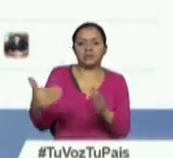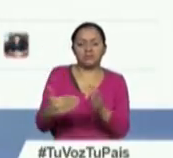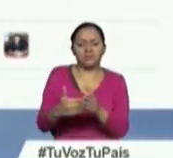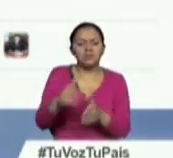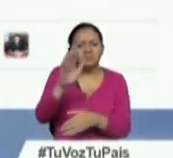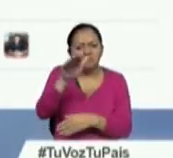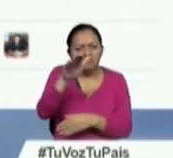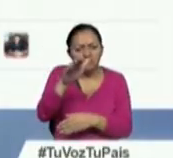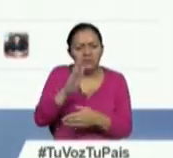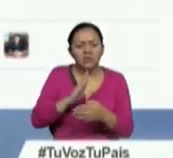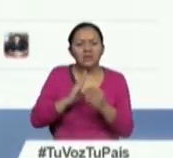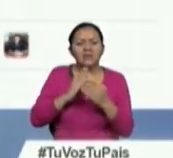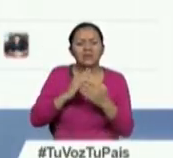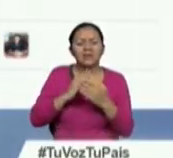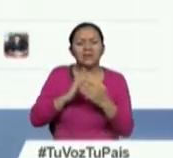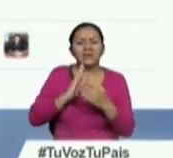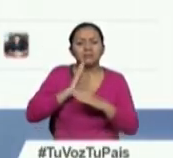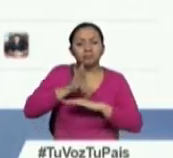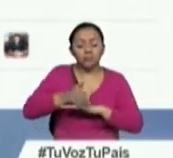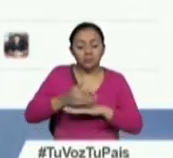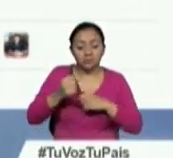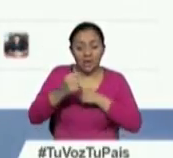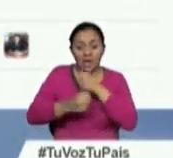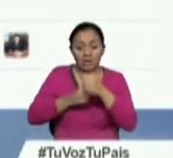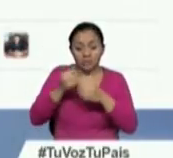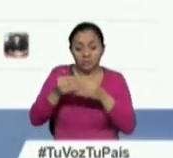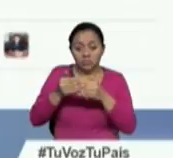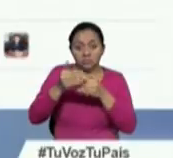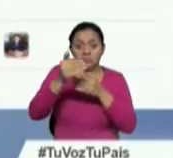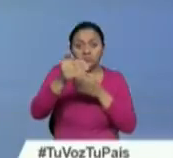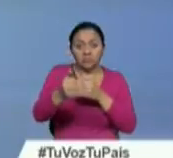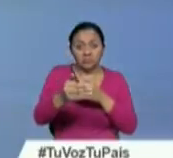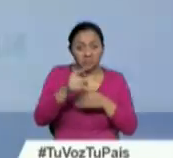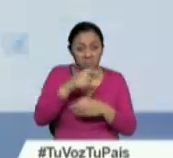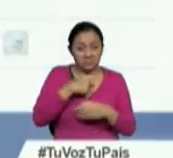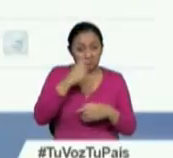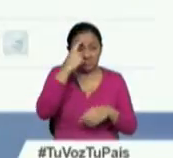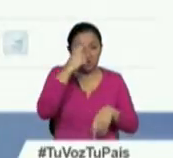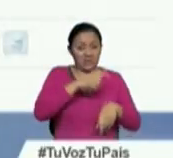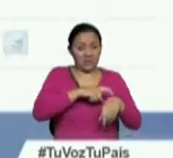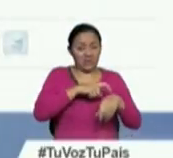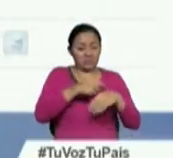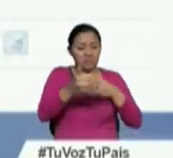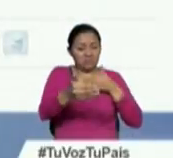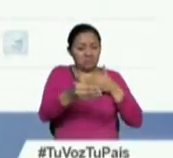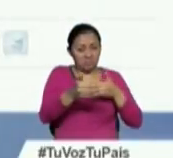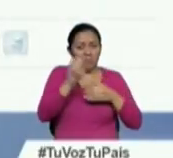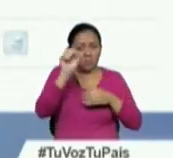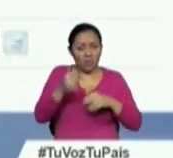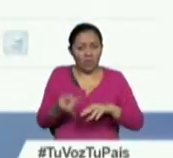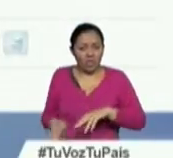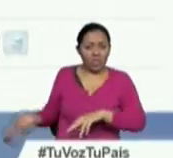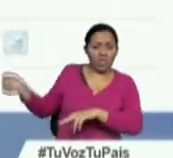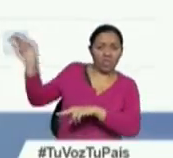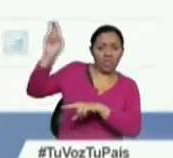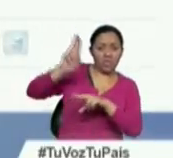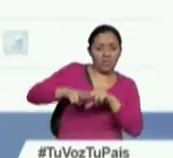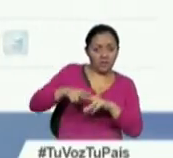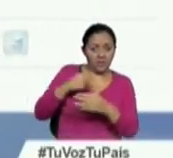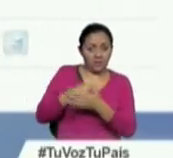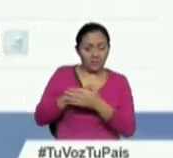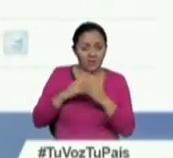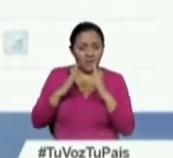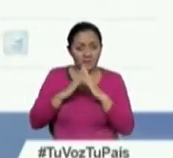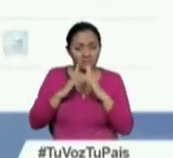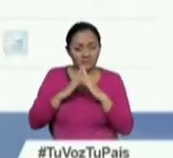más tarde son 4 años. Es decir, a él le parece razonable que en un periodo tan corto se gane el doble del valor de adquisición,